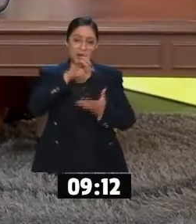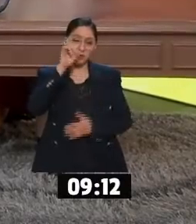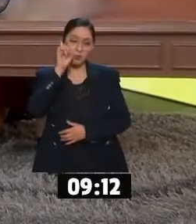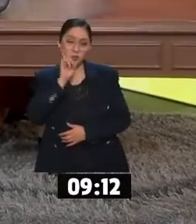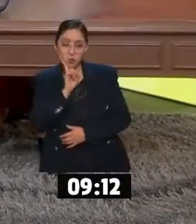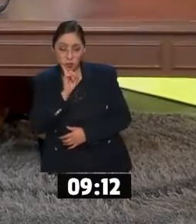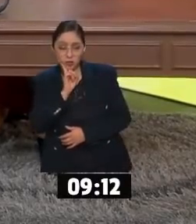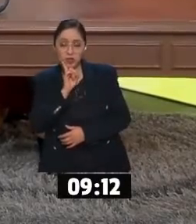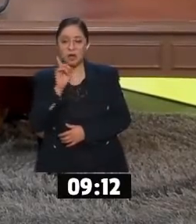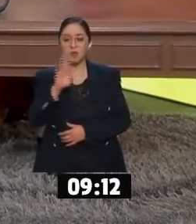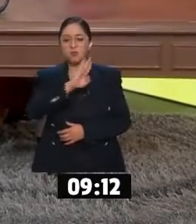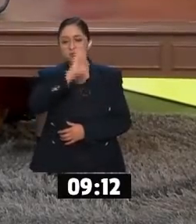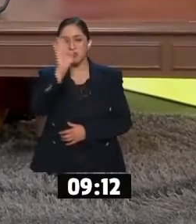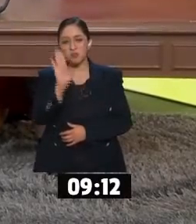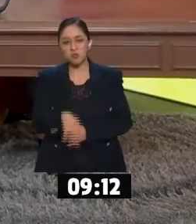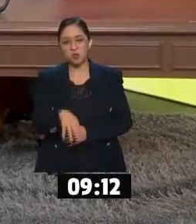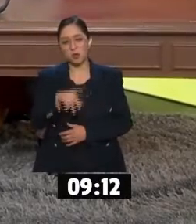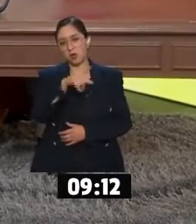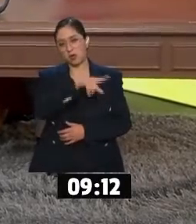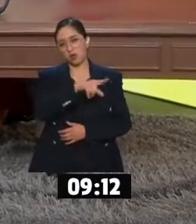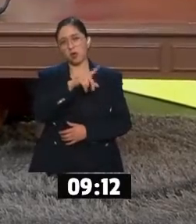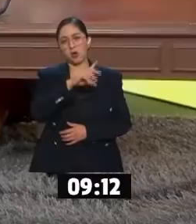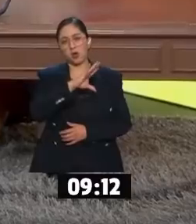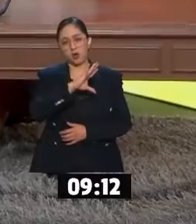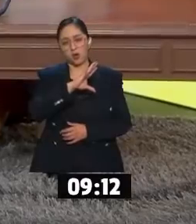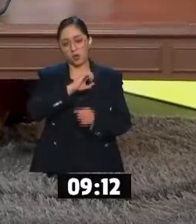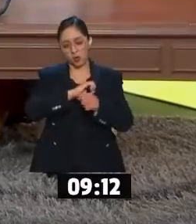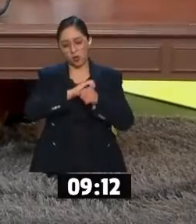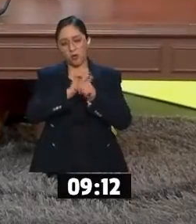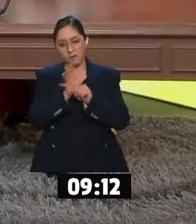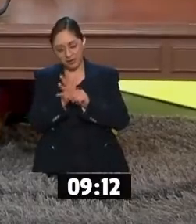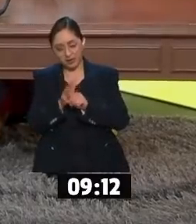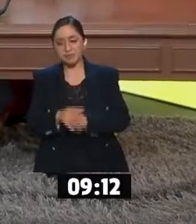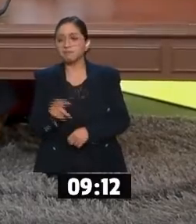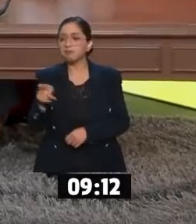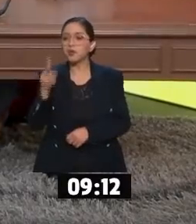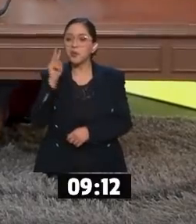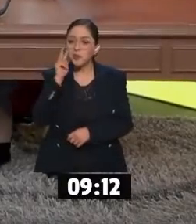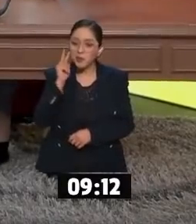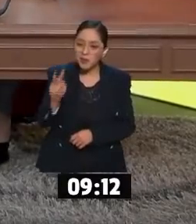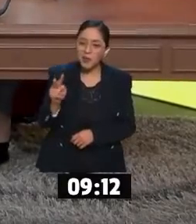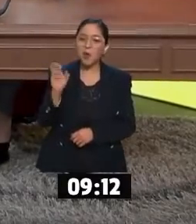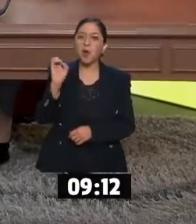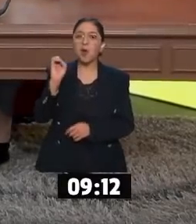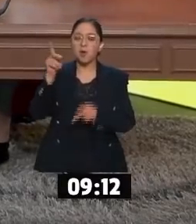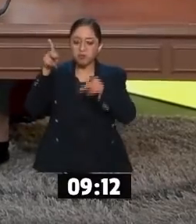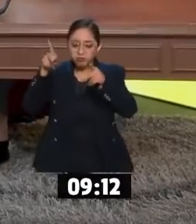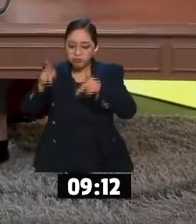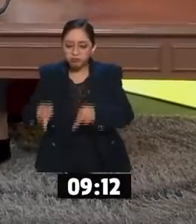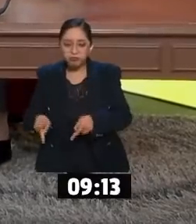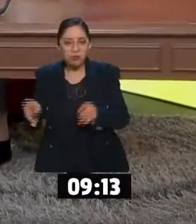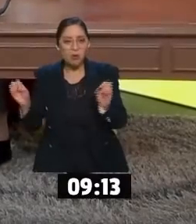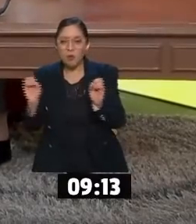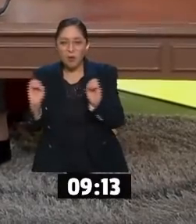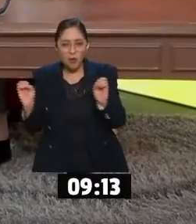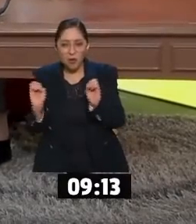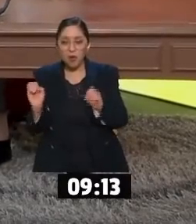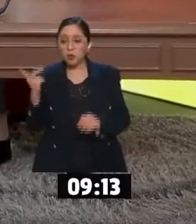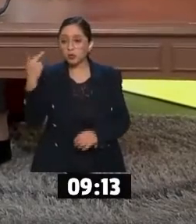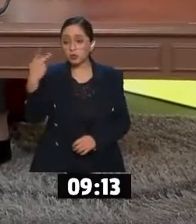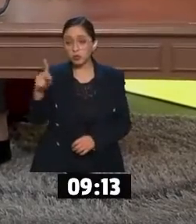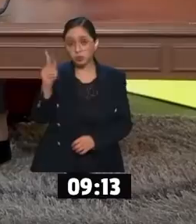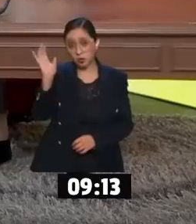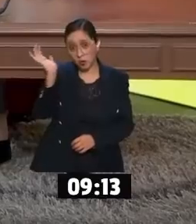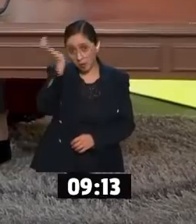pudo ni enterrarla ni verla porque ya Ay, saben qué ustedes. coraje, Y qué su manera de decirle que la ama es haciendo con las ovejas